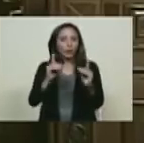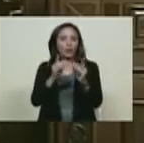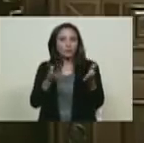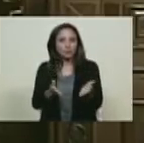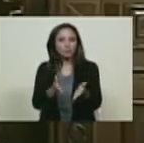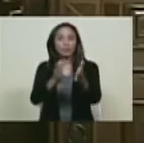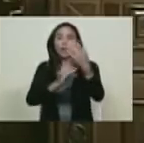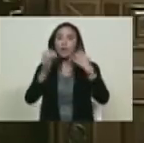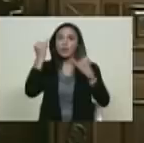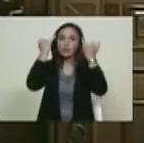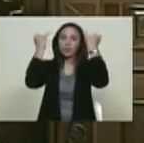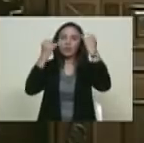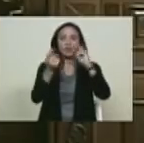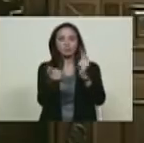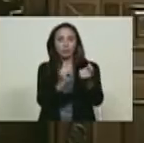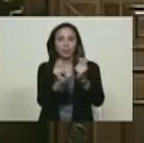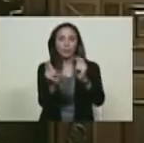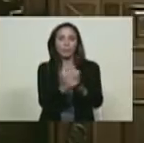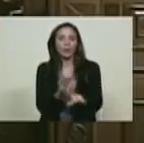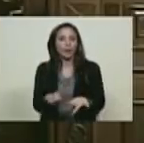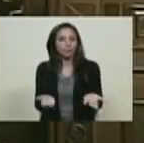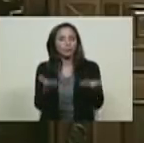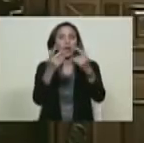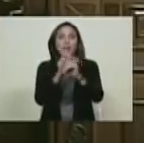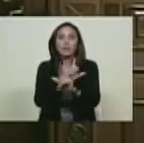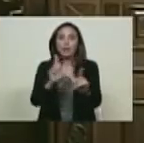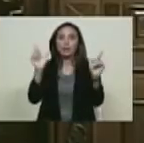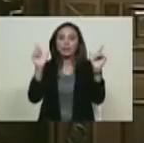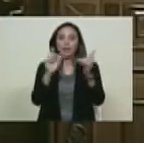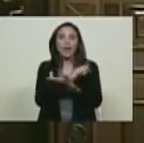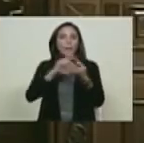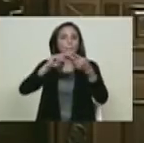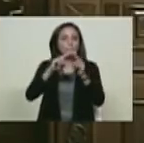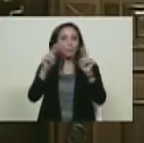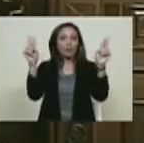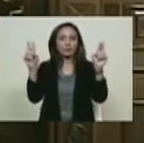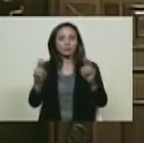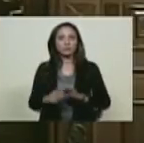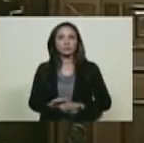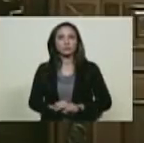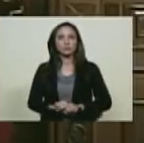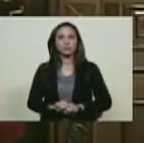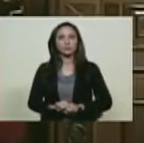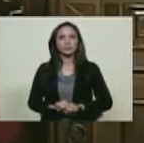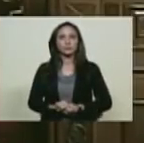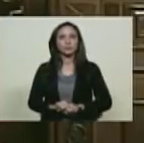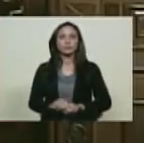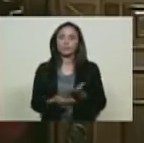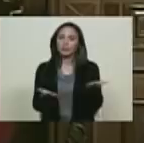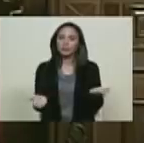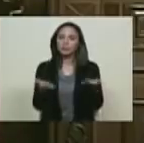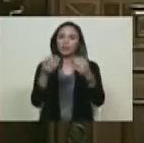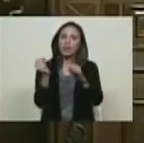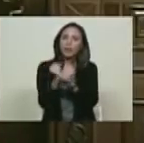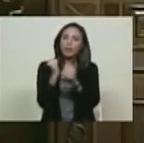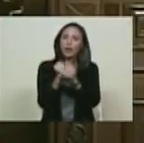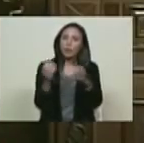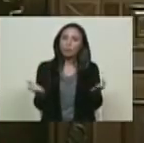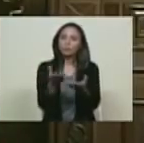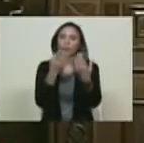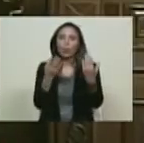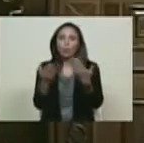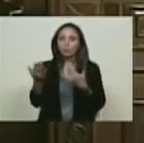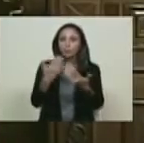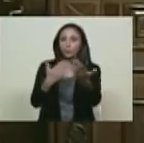confrontación de ideas, de democracia, de libertad, de paz, de funcionamiento social,